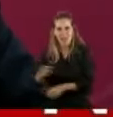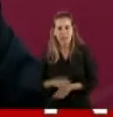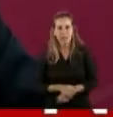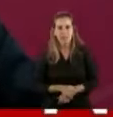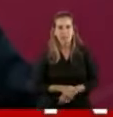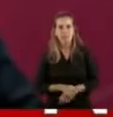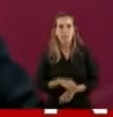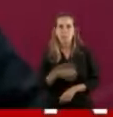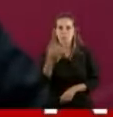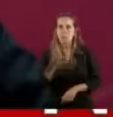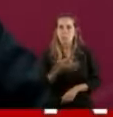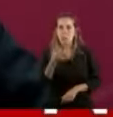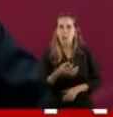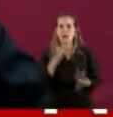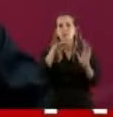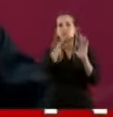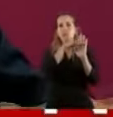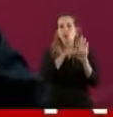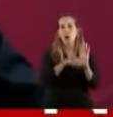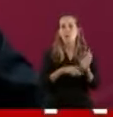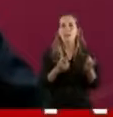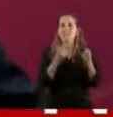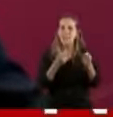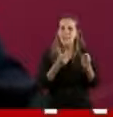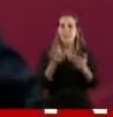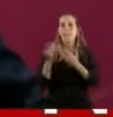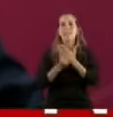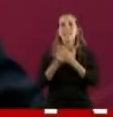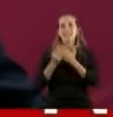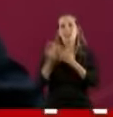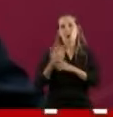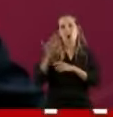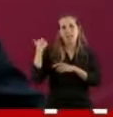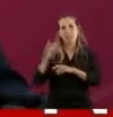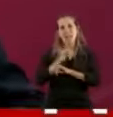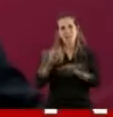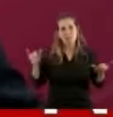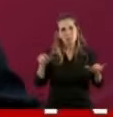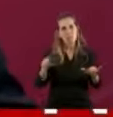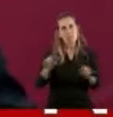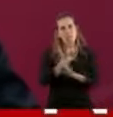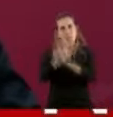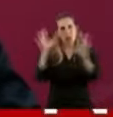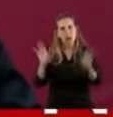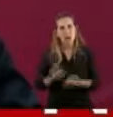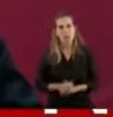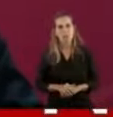Y en esto está muy bien las nuevas normas que necesitamos. El ministro ayer lo manifestó con mucha